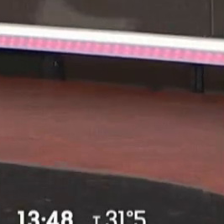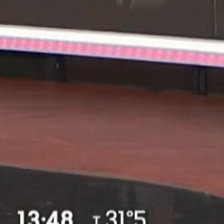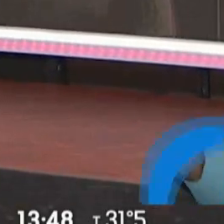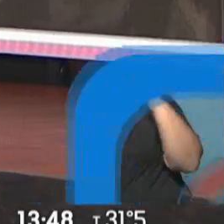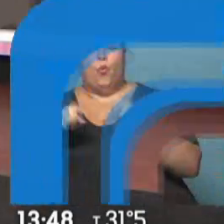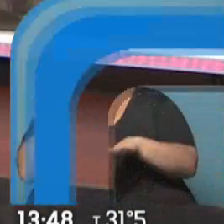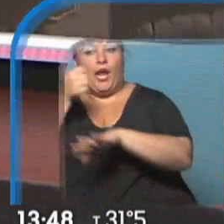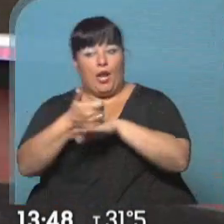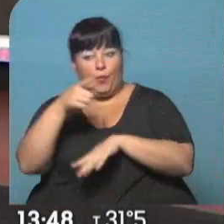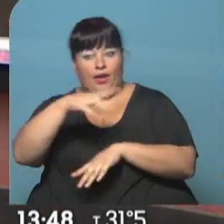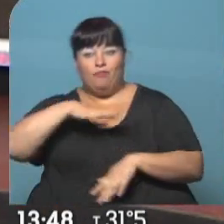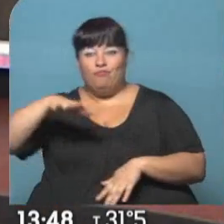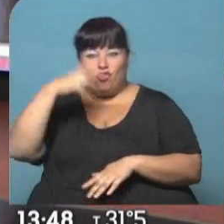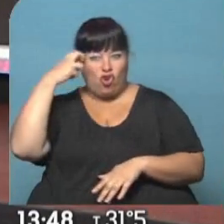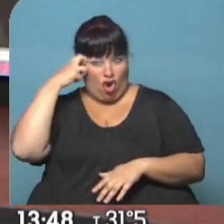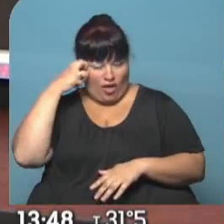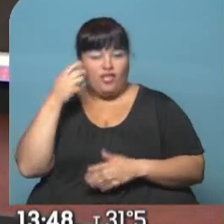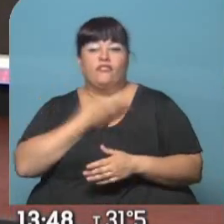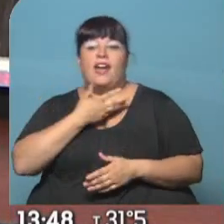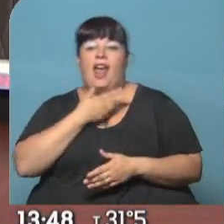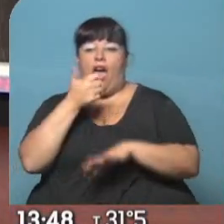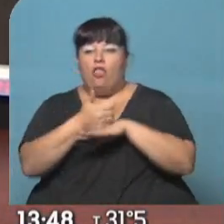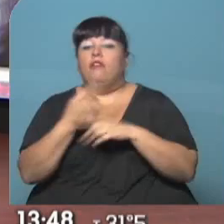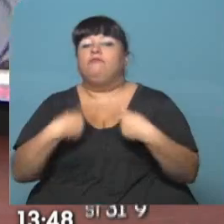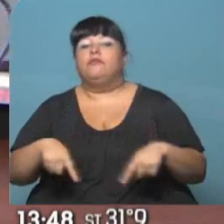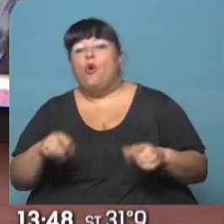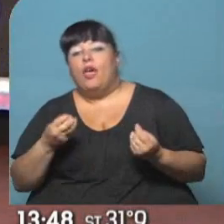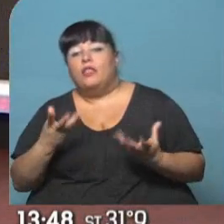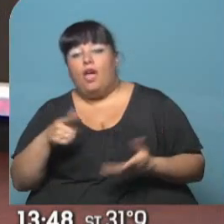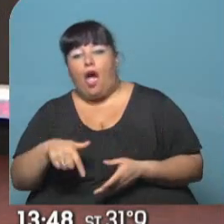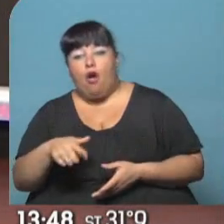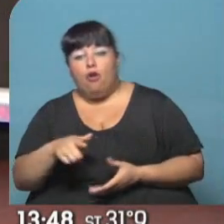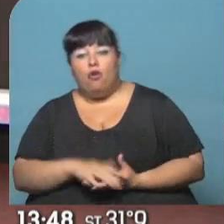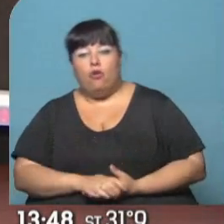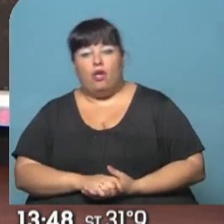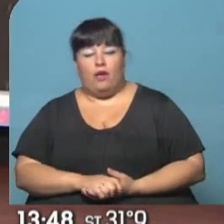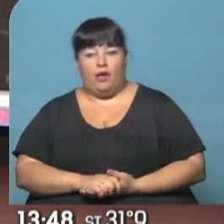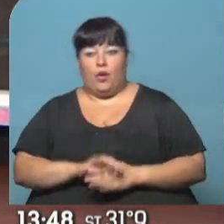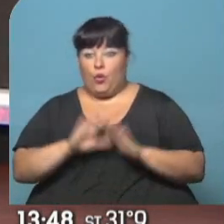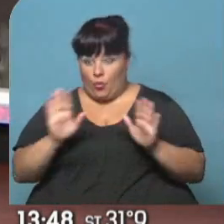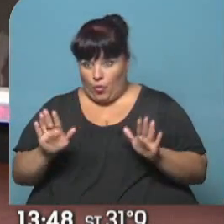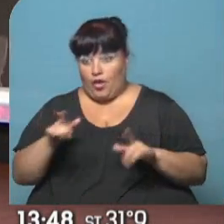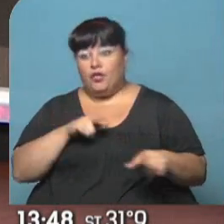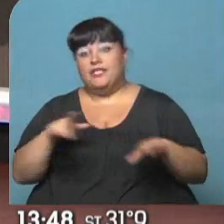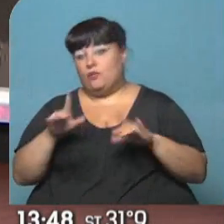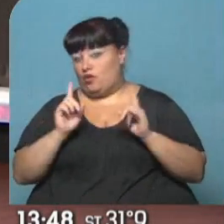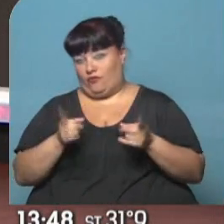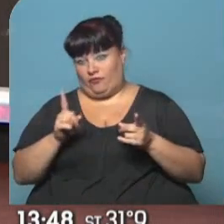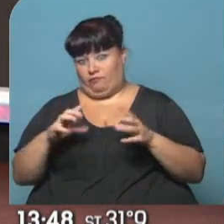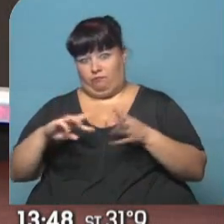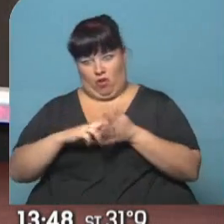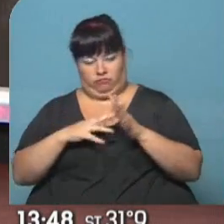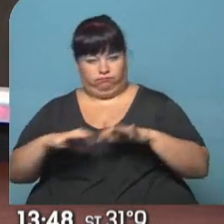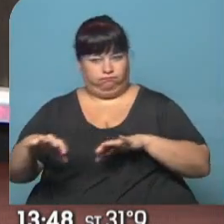Volvemos con el móvil a los alrededores del Congreso. Fernando Fracchelli, ¿cuál es la situación ahora? Bueno, a ver, la situación sigue siendo